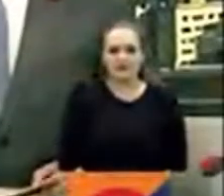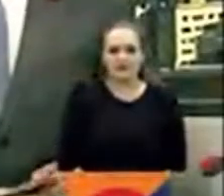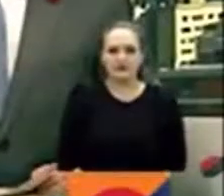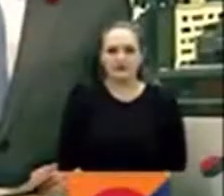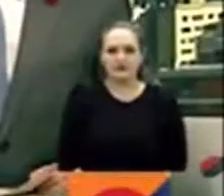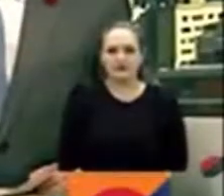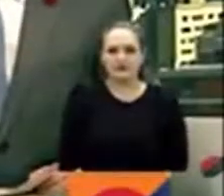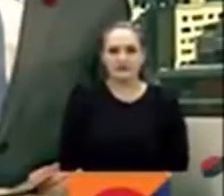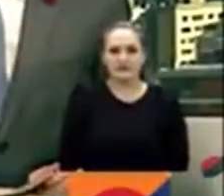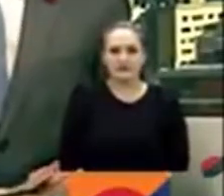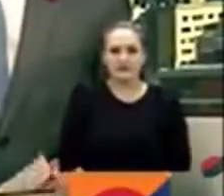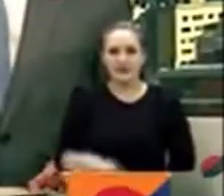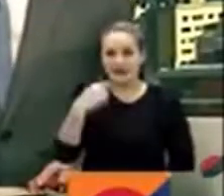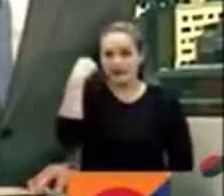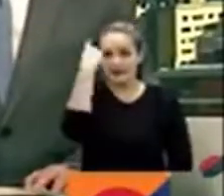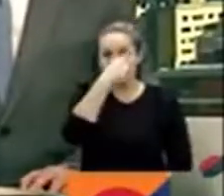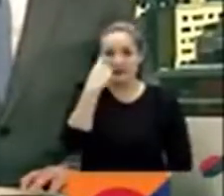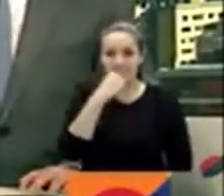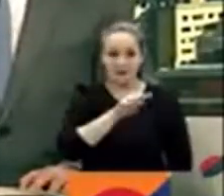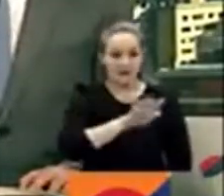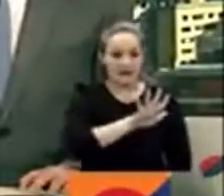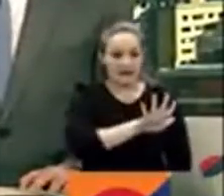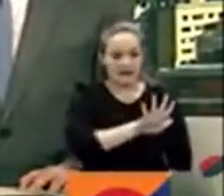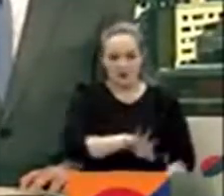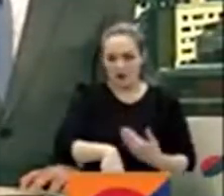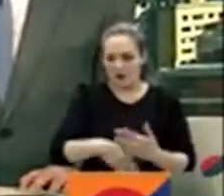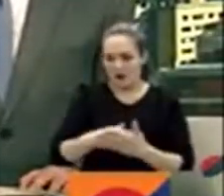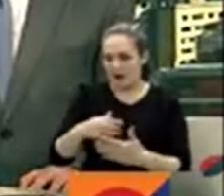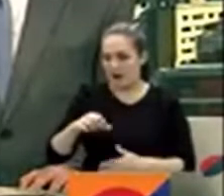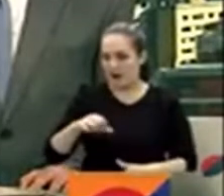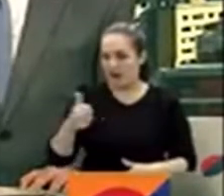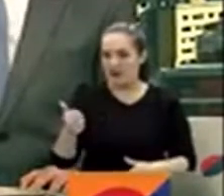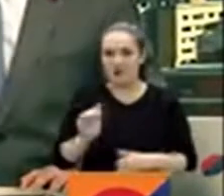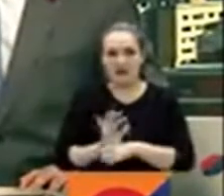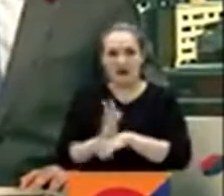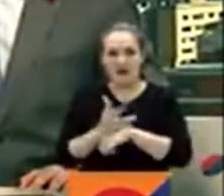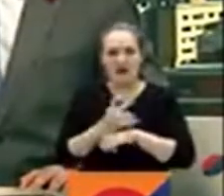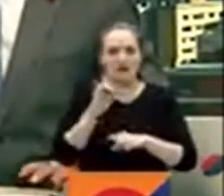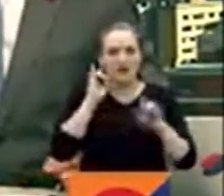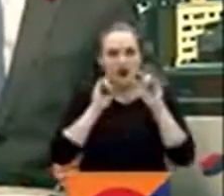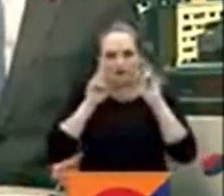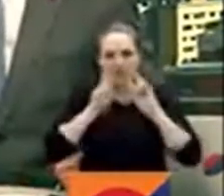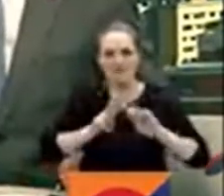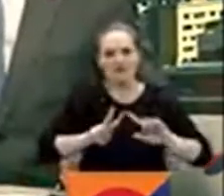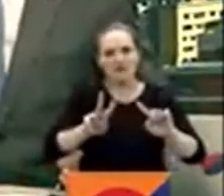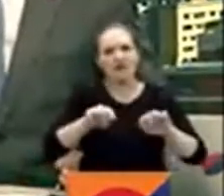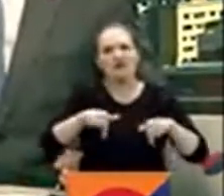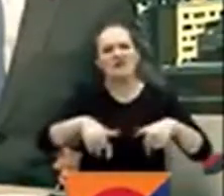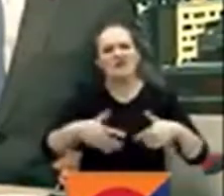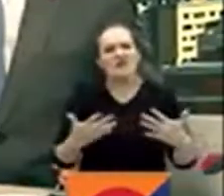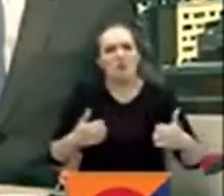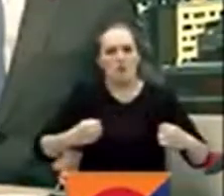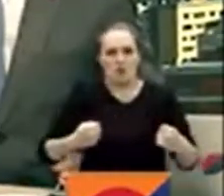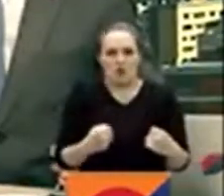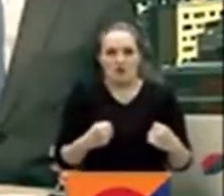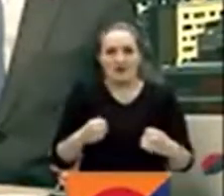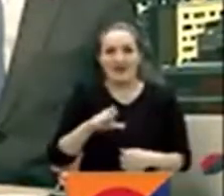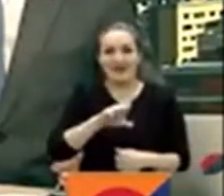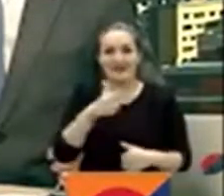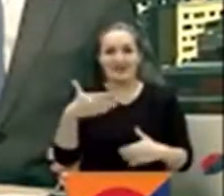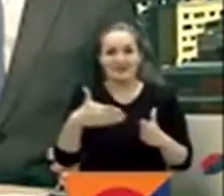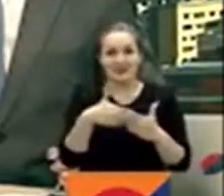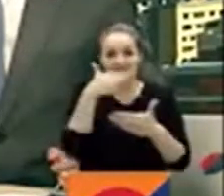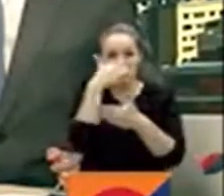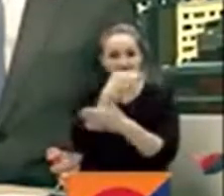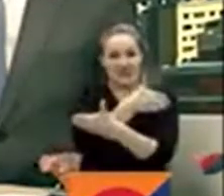Del 5 al 10 de septiembre las artes audiovisuales se tomarán la ciudad de Bogotá. José Fernando, más de 10.000 niños, niñas